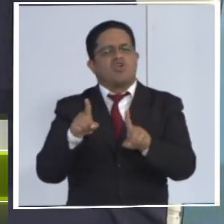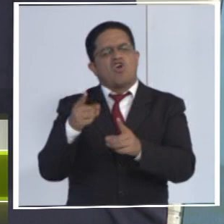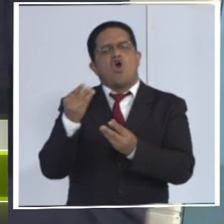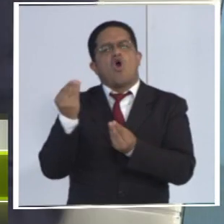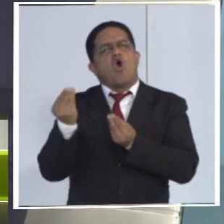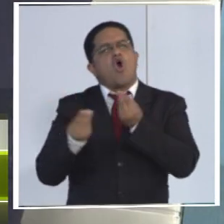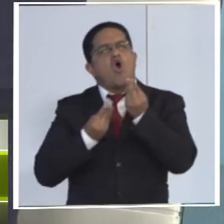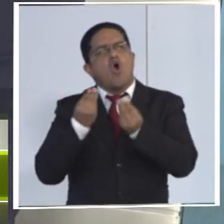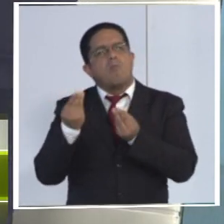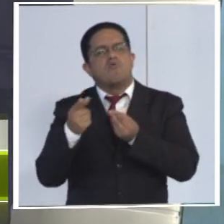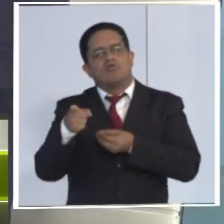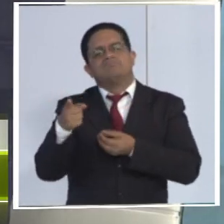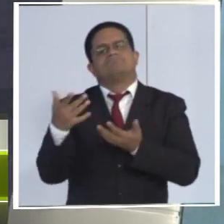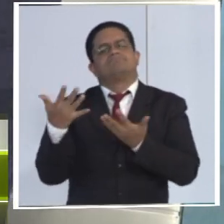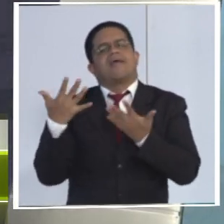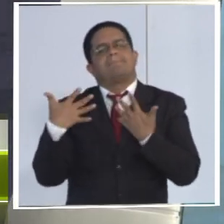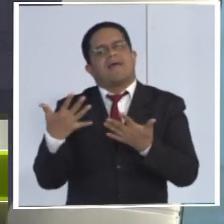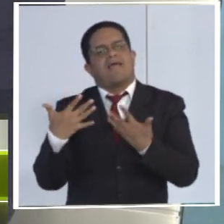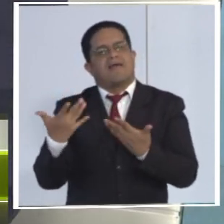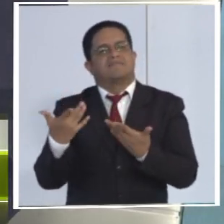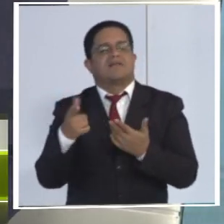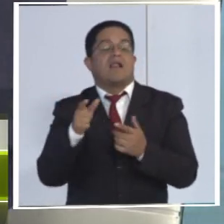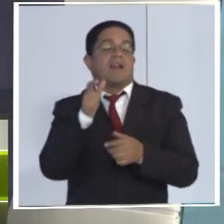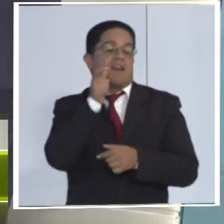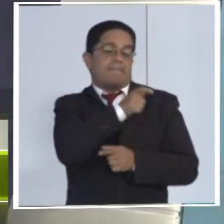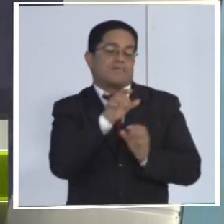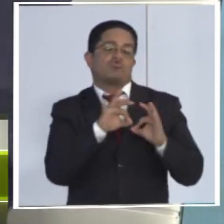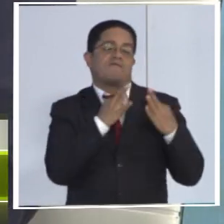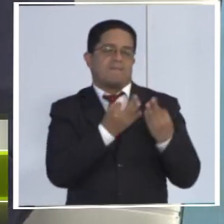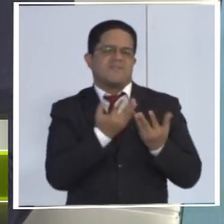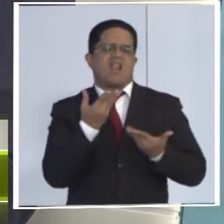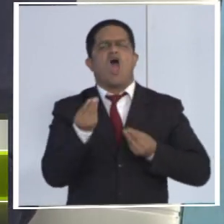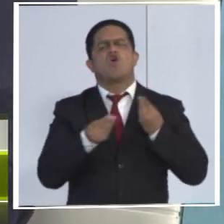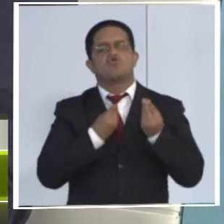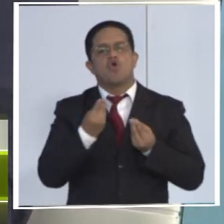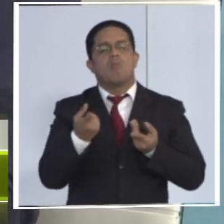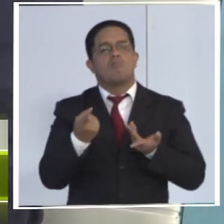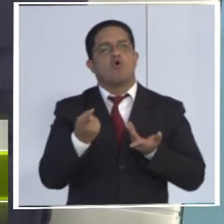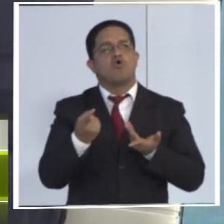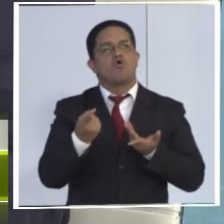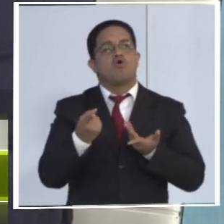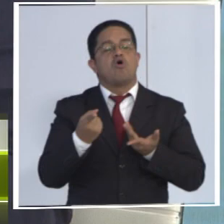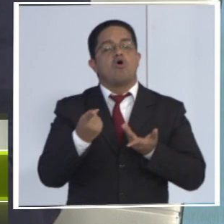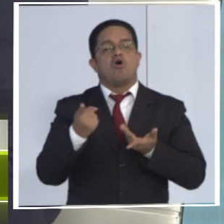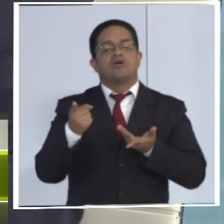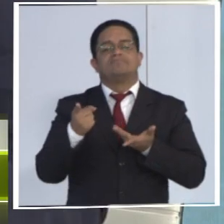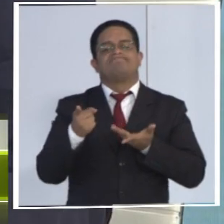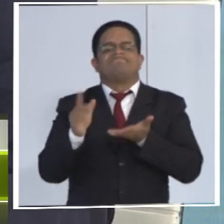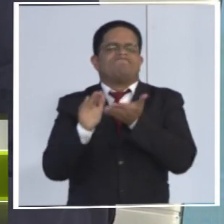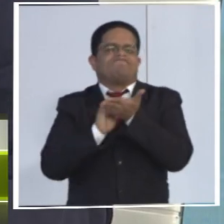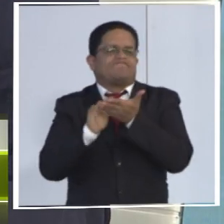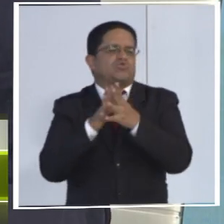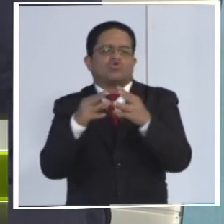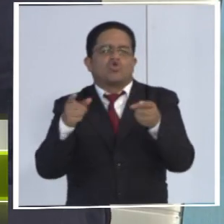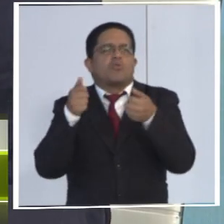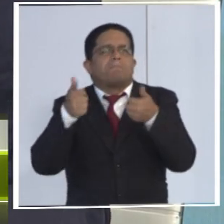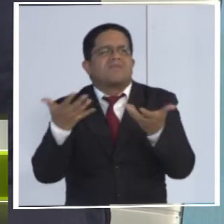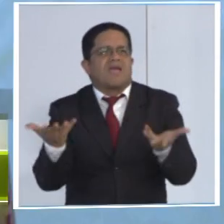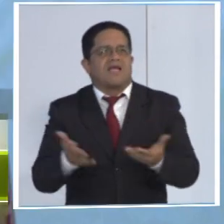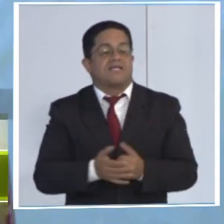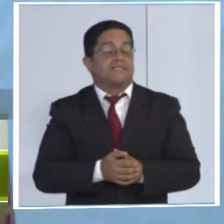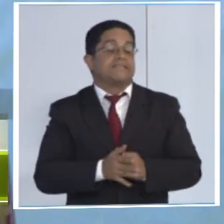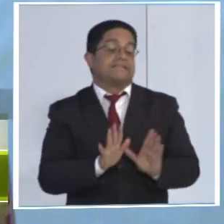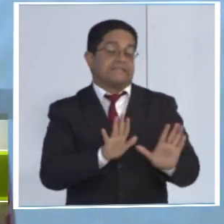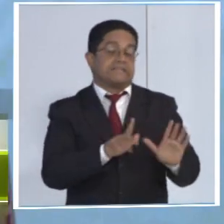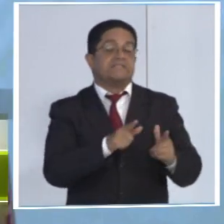también ante esta emergencia y los familiares, cómo conllevar esto para que todo salga bien y esté todo en calma.